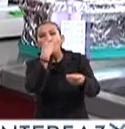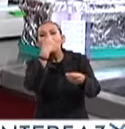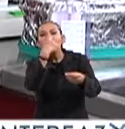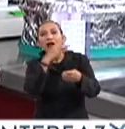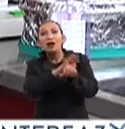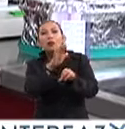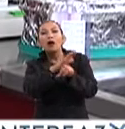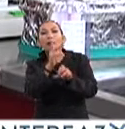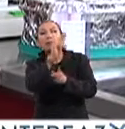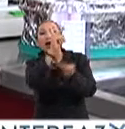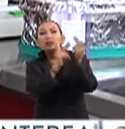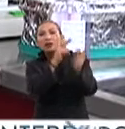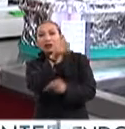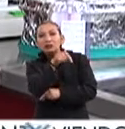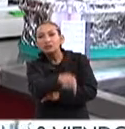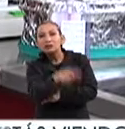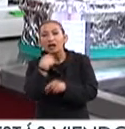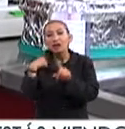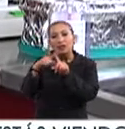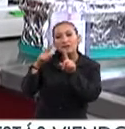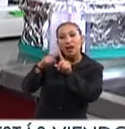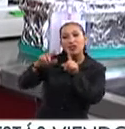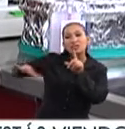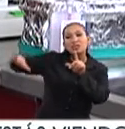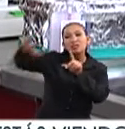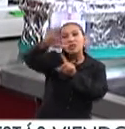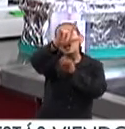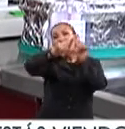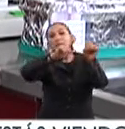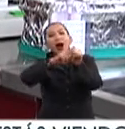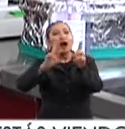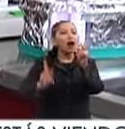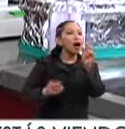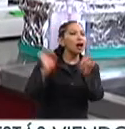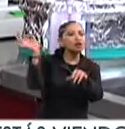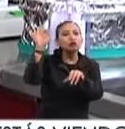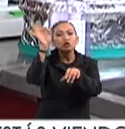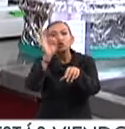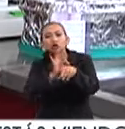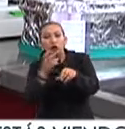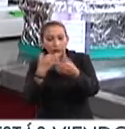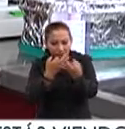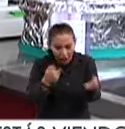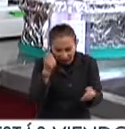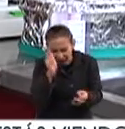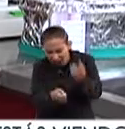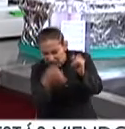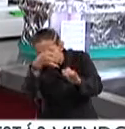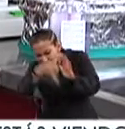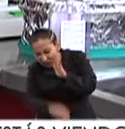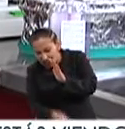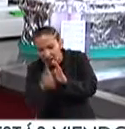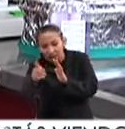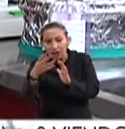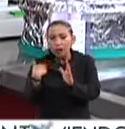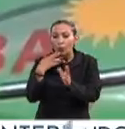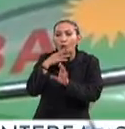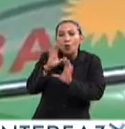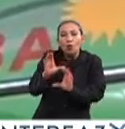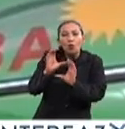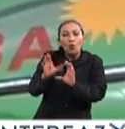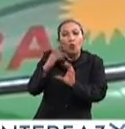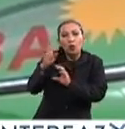plantas, con la biodiversidad del entorno, del suelo, la conservación de los